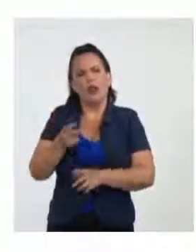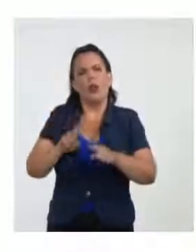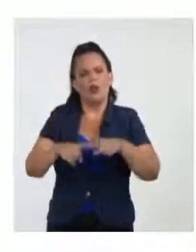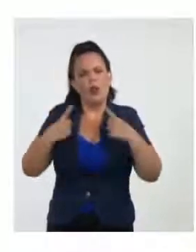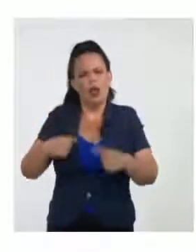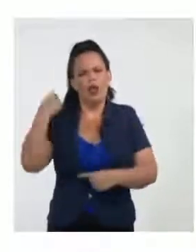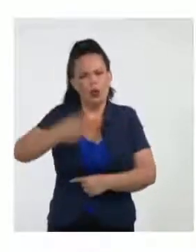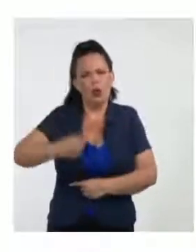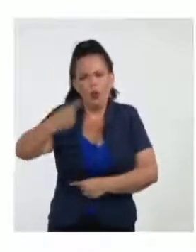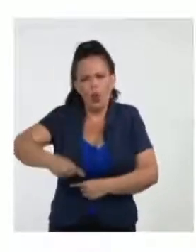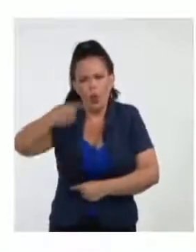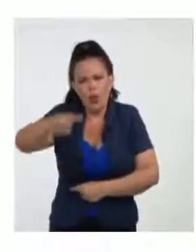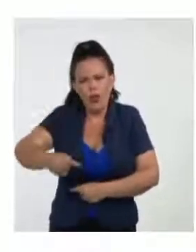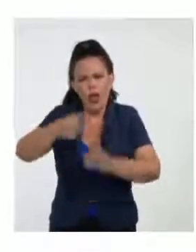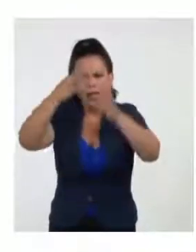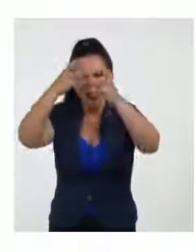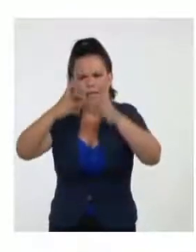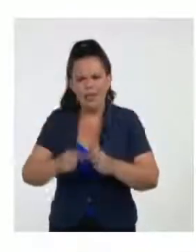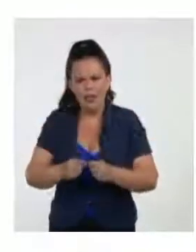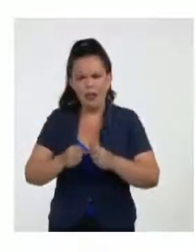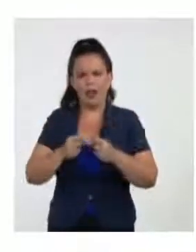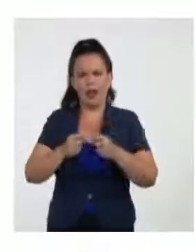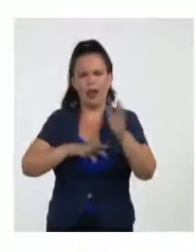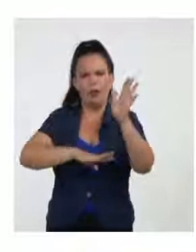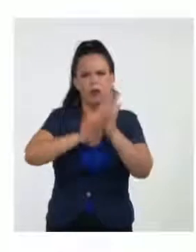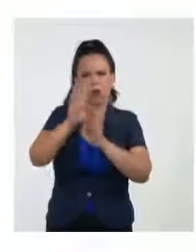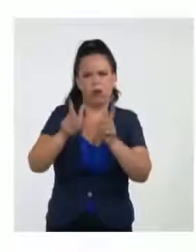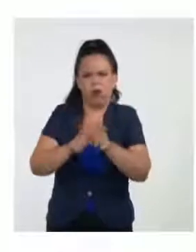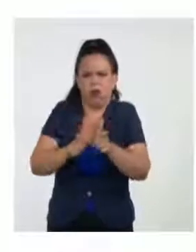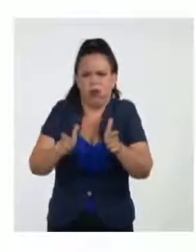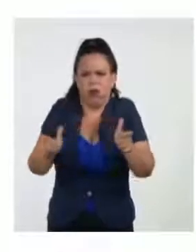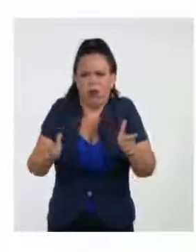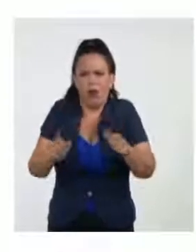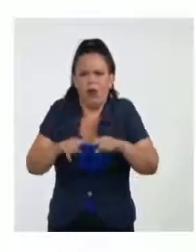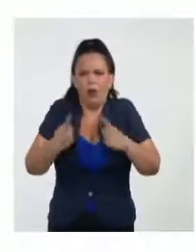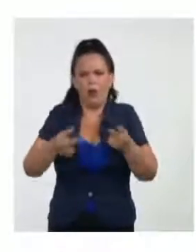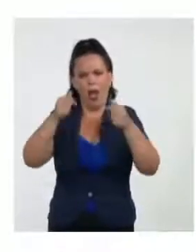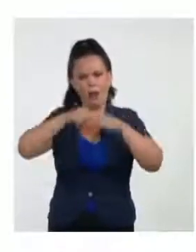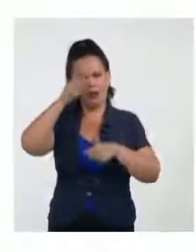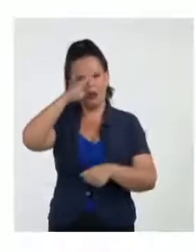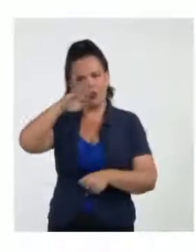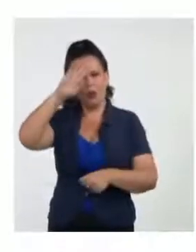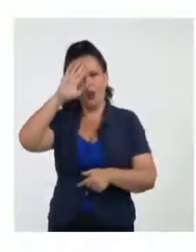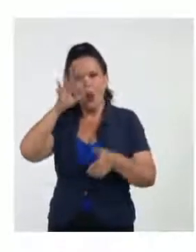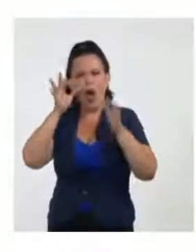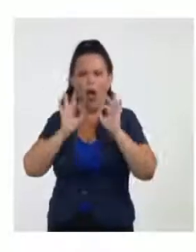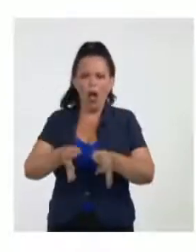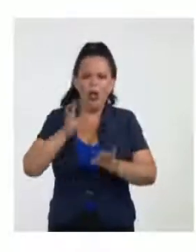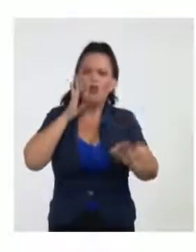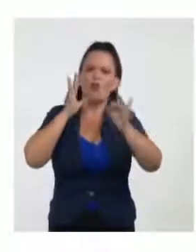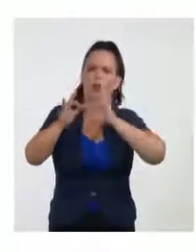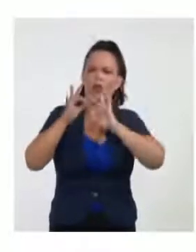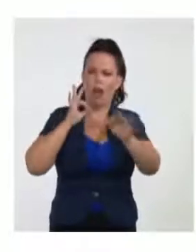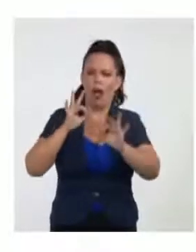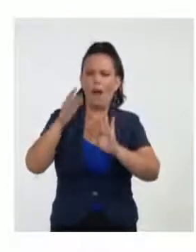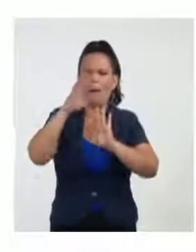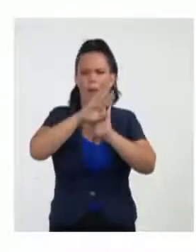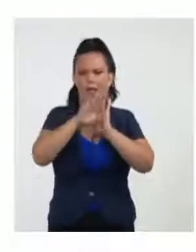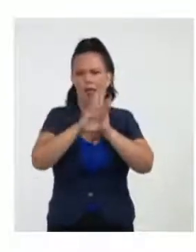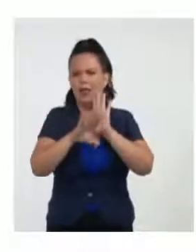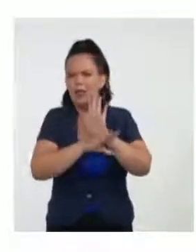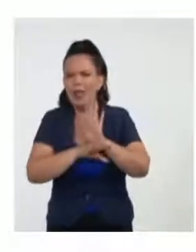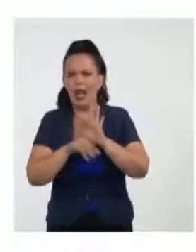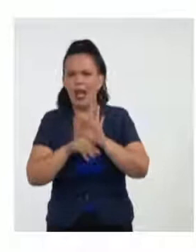más, a pesar de todas las acciones que en Cuba, que tuvo durante el año 2020 resultados muy exitosos